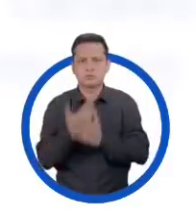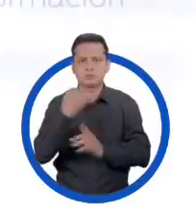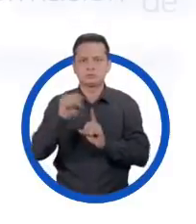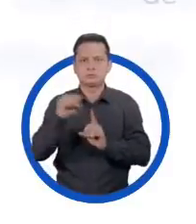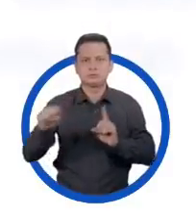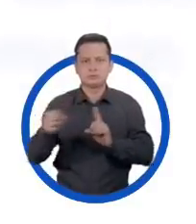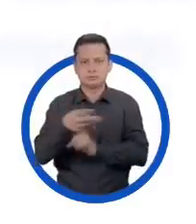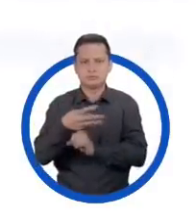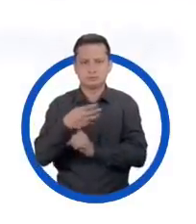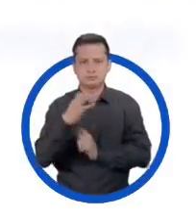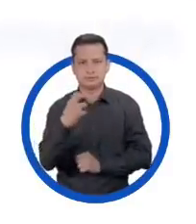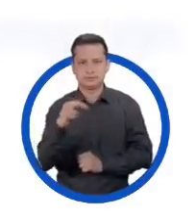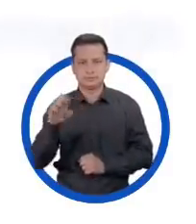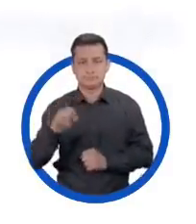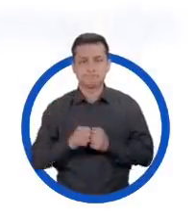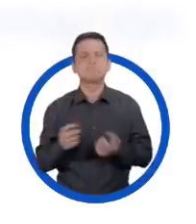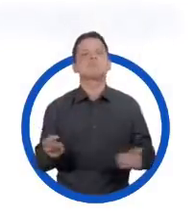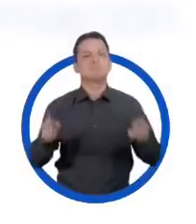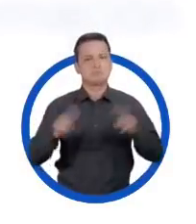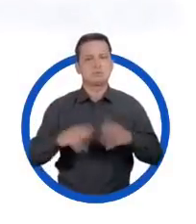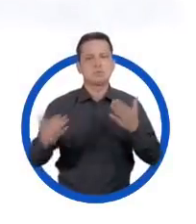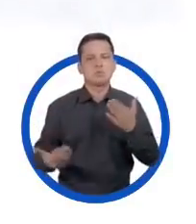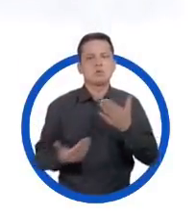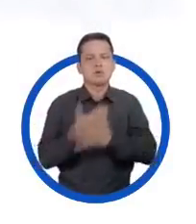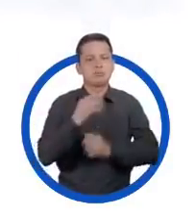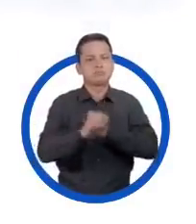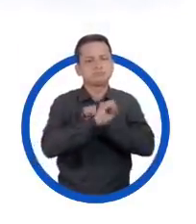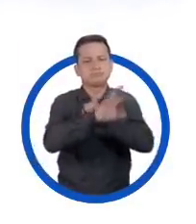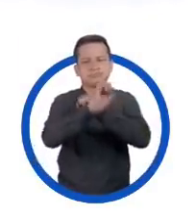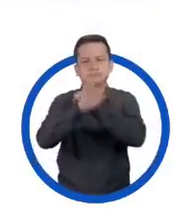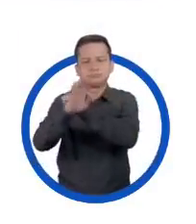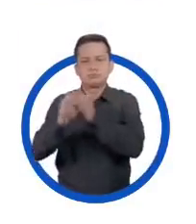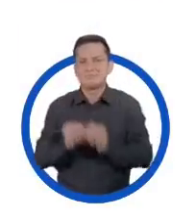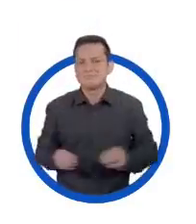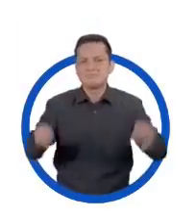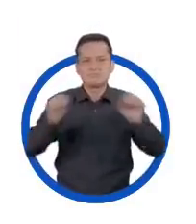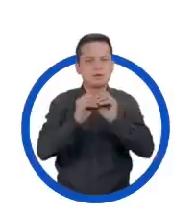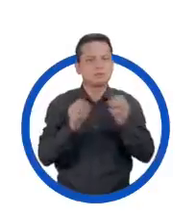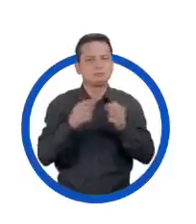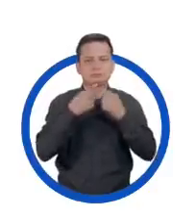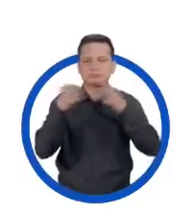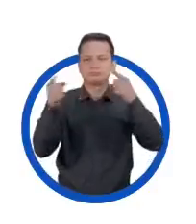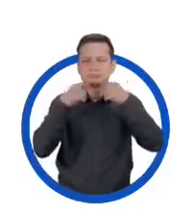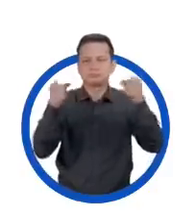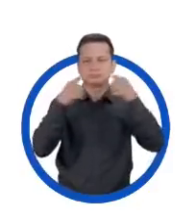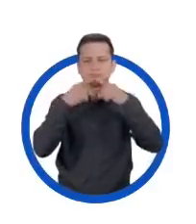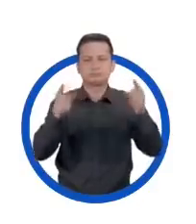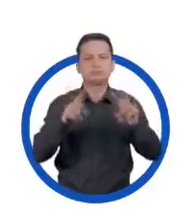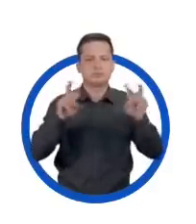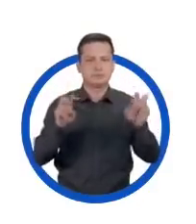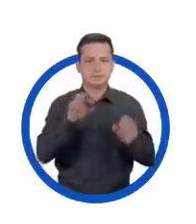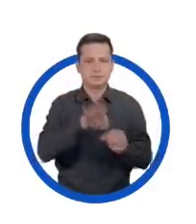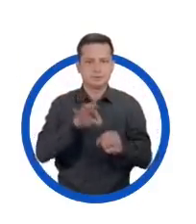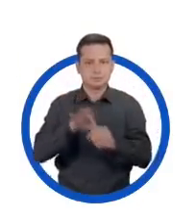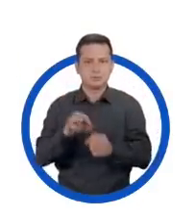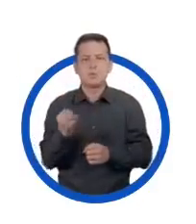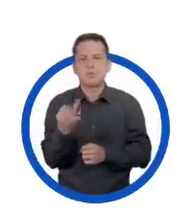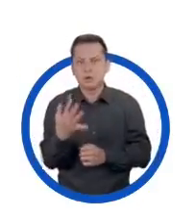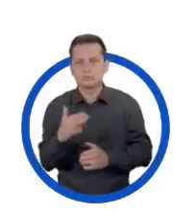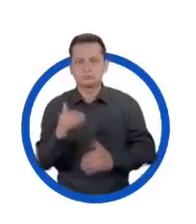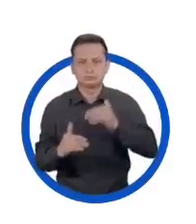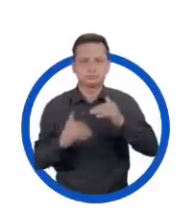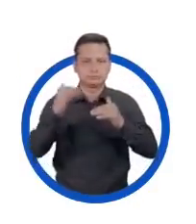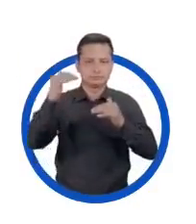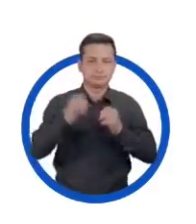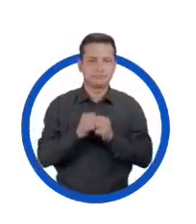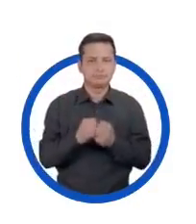CNE, así como las medidas adoptadas para aumentar los canales de divulgación de información de resultados electorales. Asimismo,